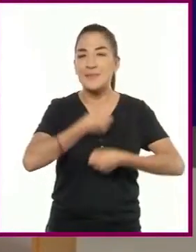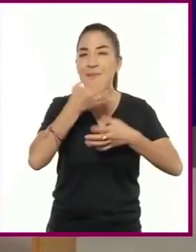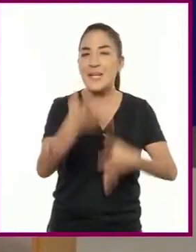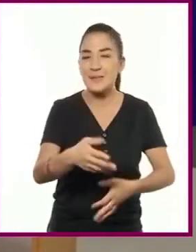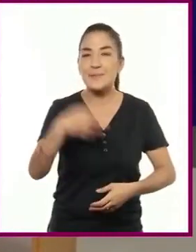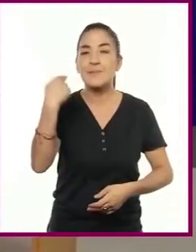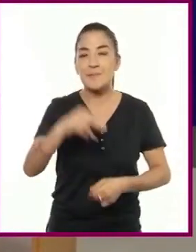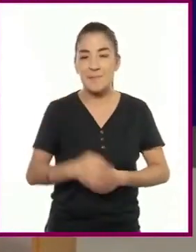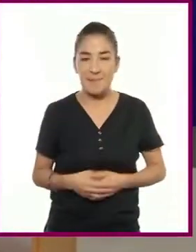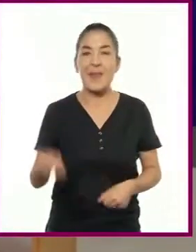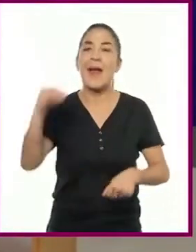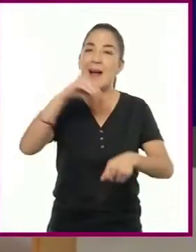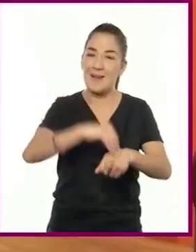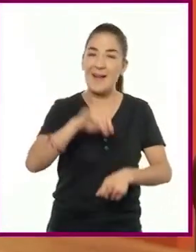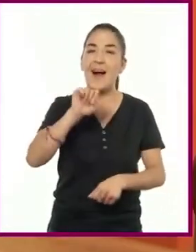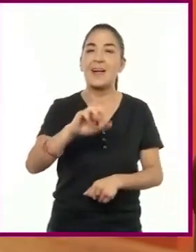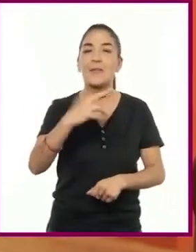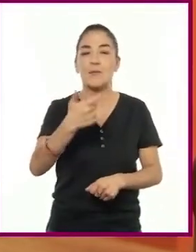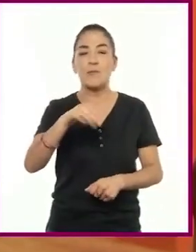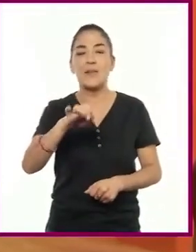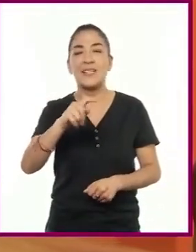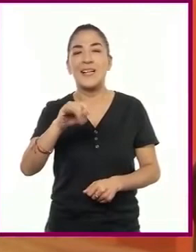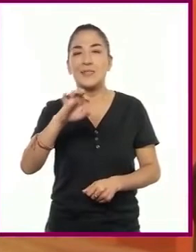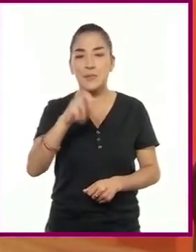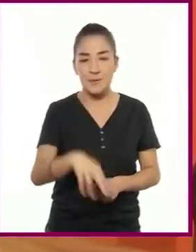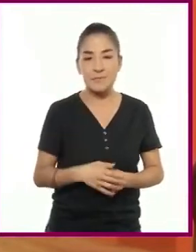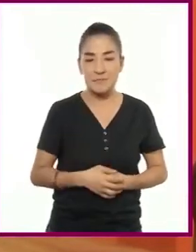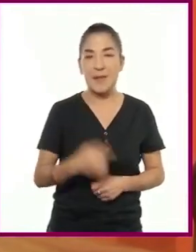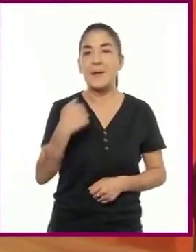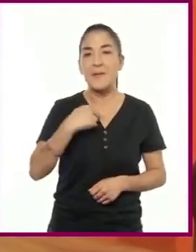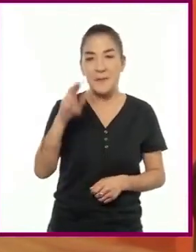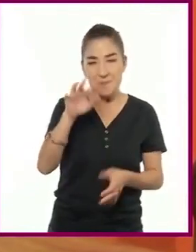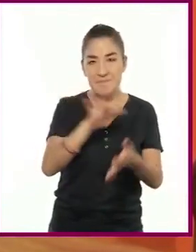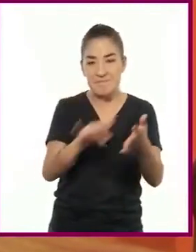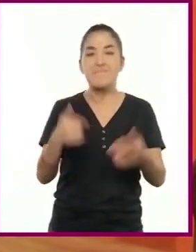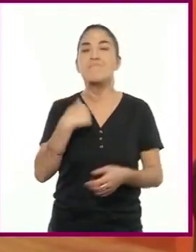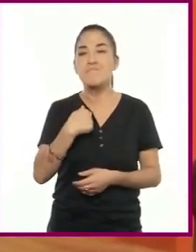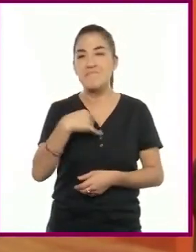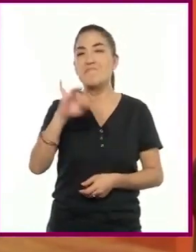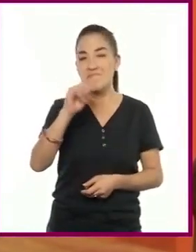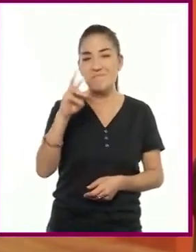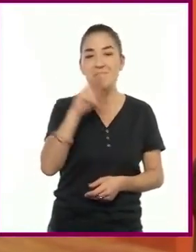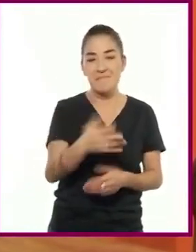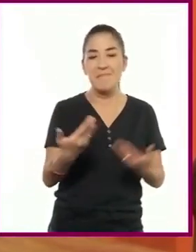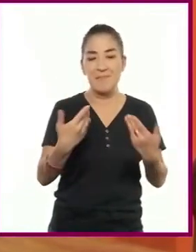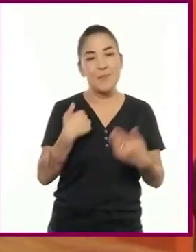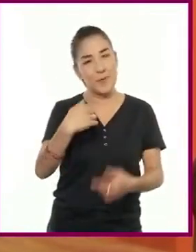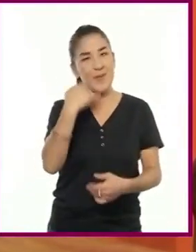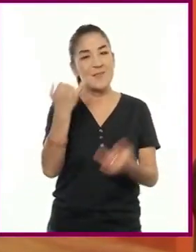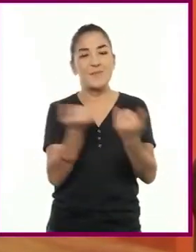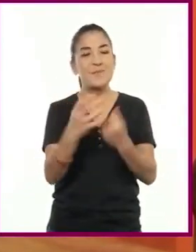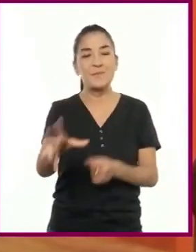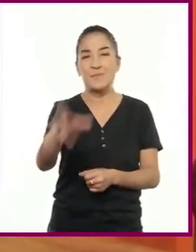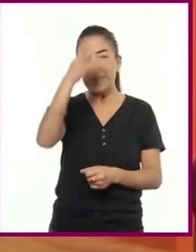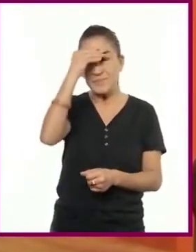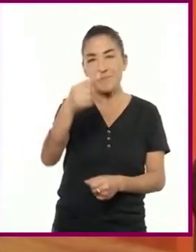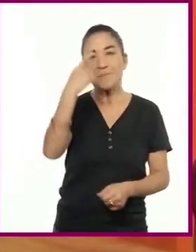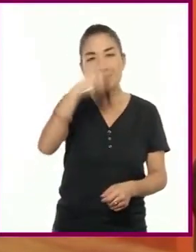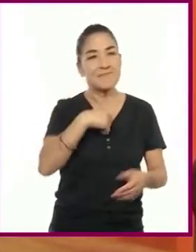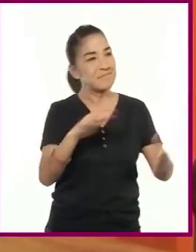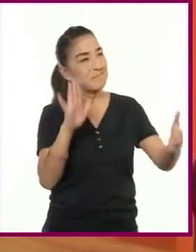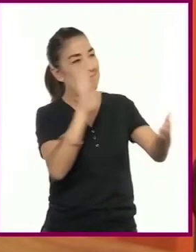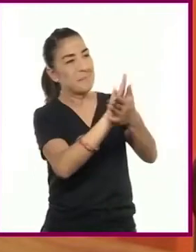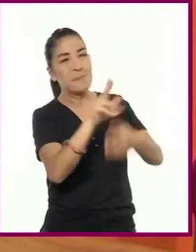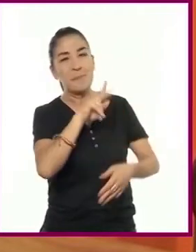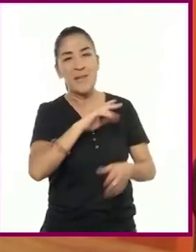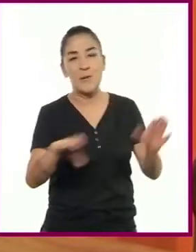llamada argumentación. A mí sí me convenció Don Quijote. Hasta quiero copiar ese fragmento para pegarlo en mi